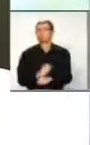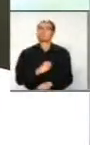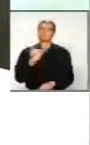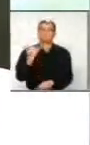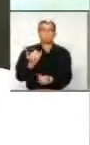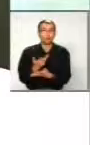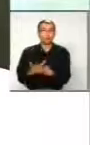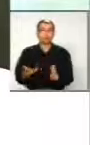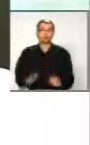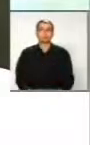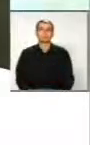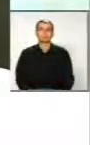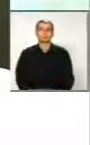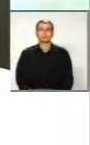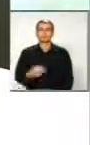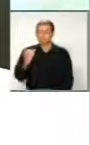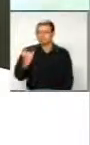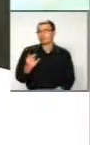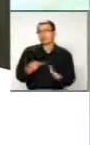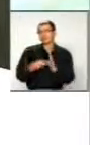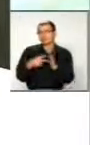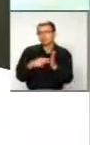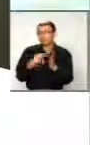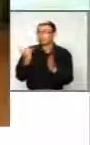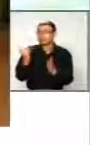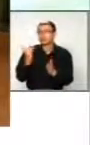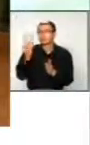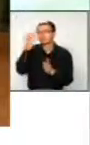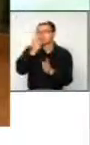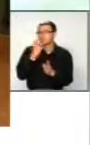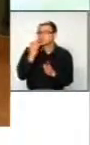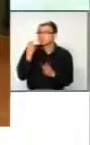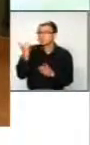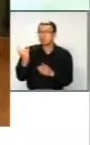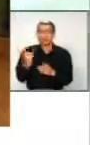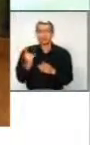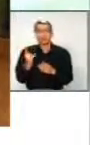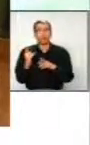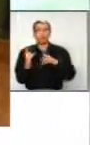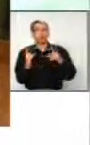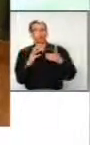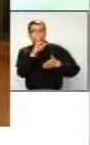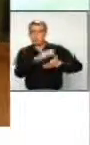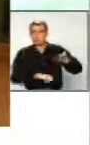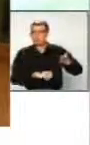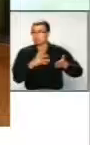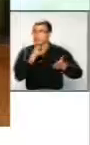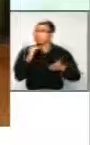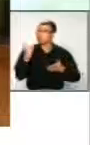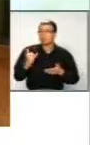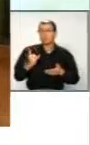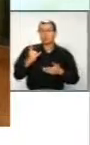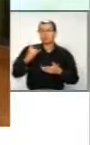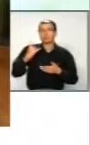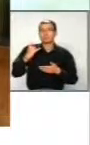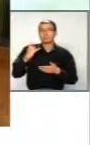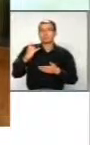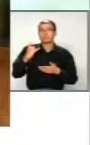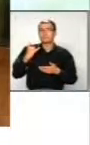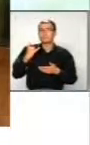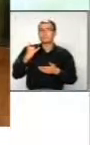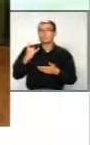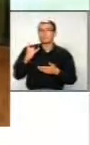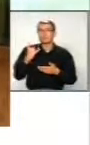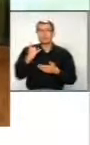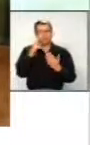que ya están en otro momento, que realmente tienen una belleza que nadie les va a quitar y que la edad se las va a acentuar. Me pareció